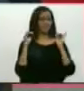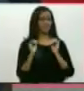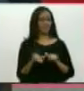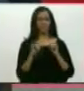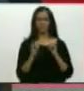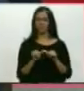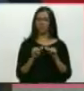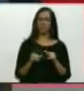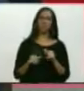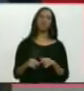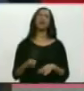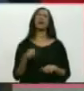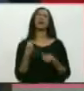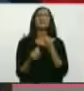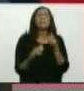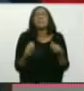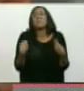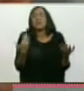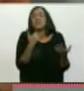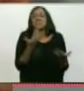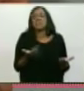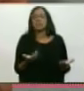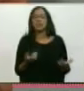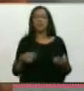pasado. ¿Eso para qué sirve? Entonces se toma unas fotos allá